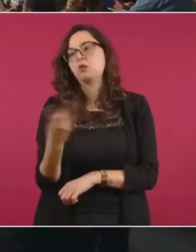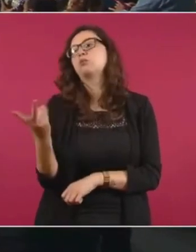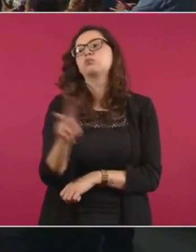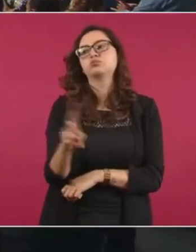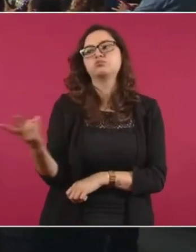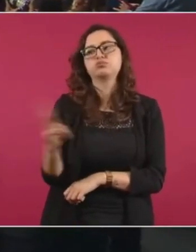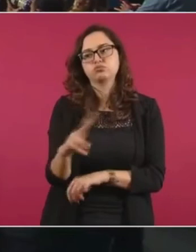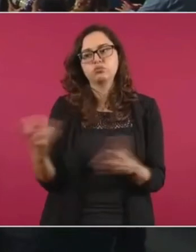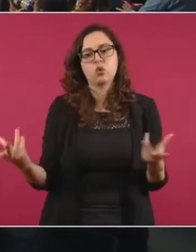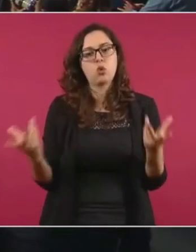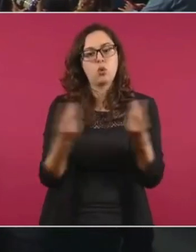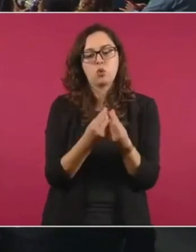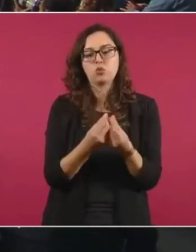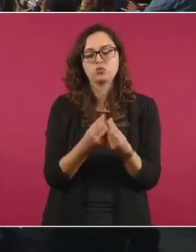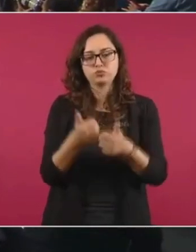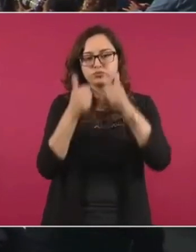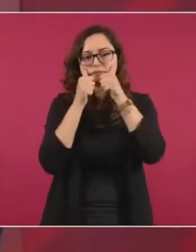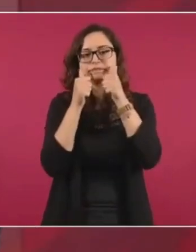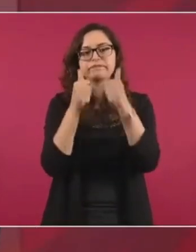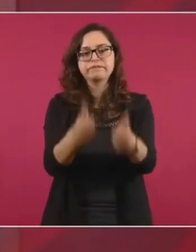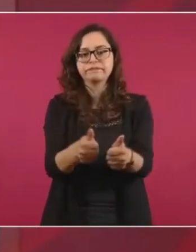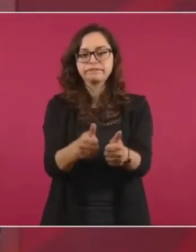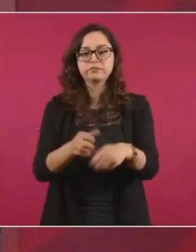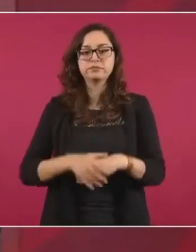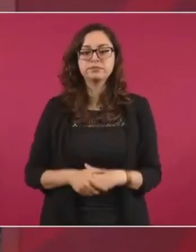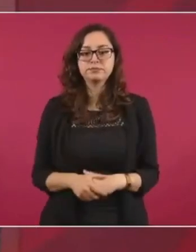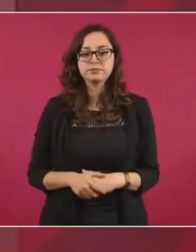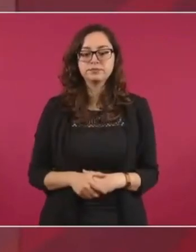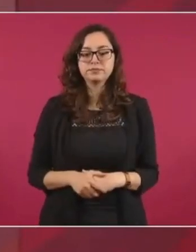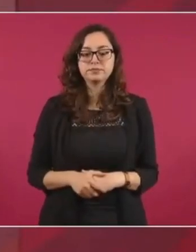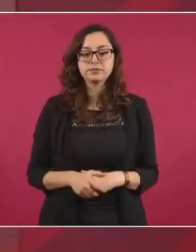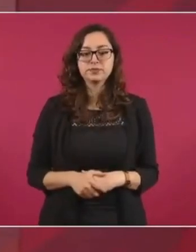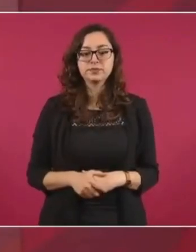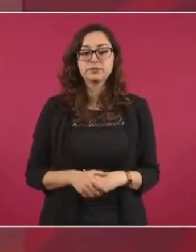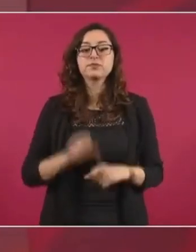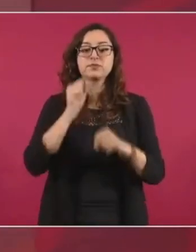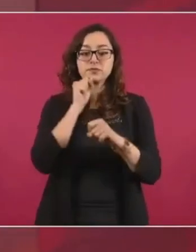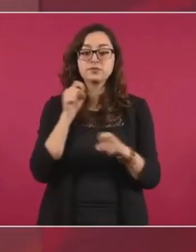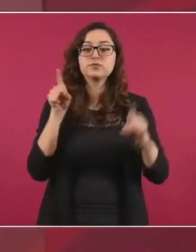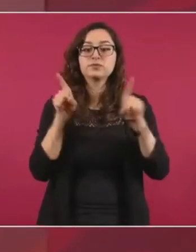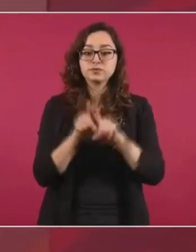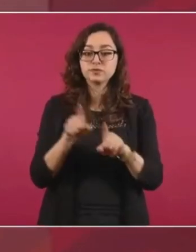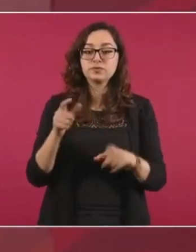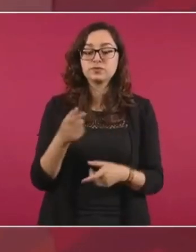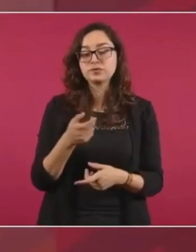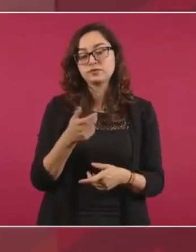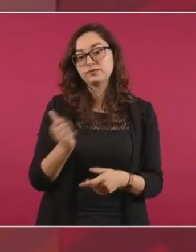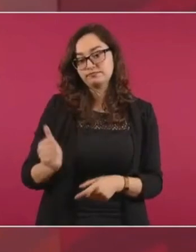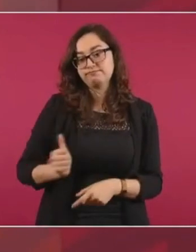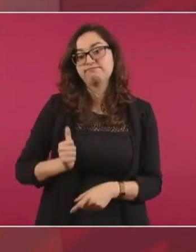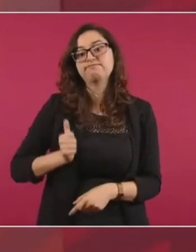México. Solo para información de ustedes, llevamos